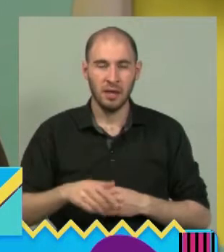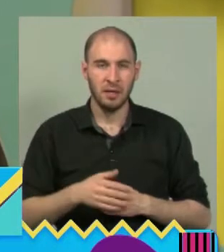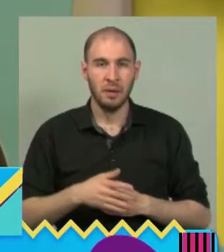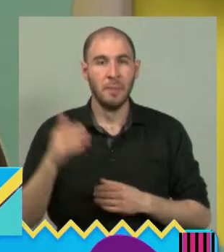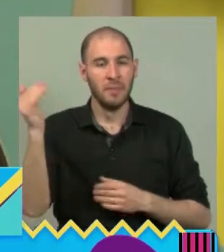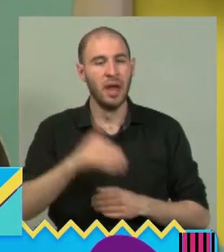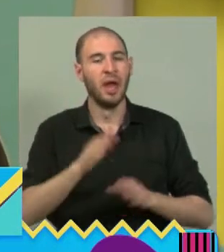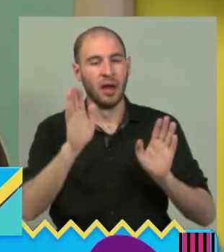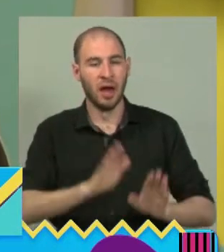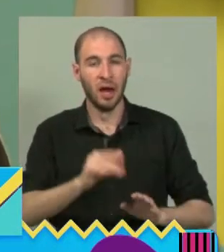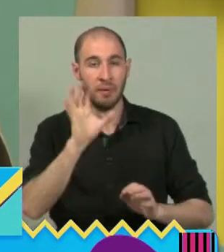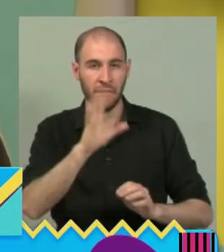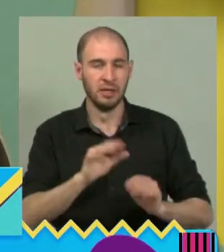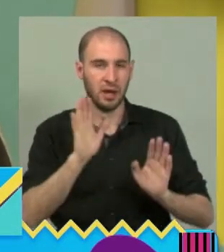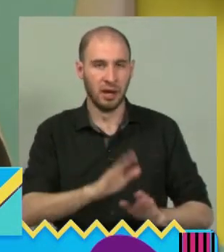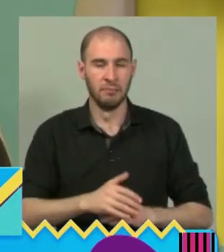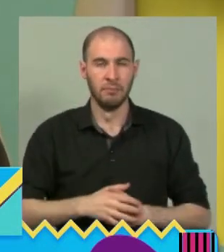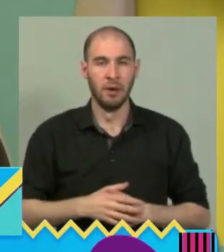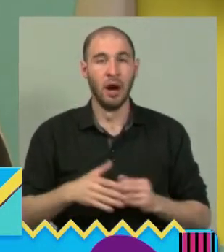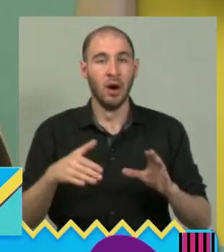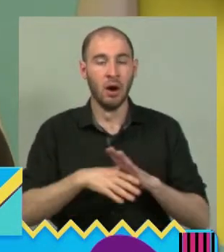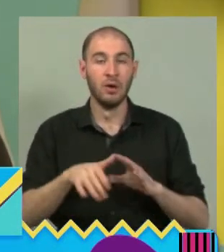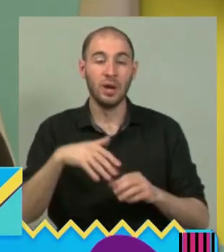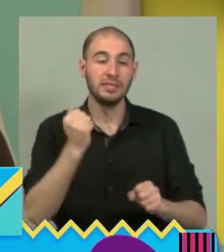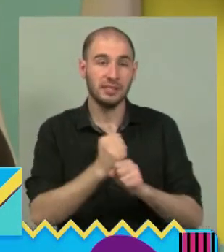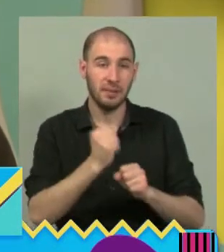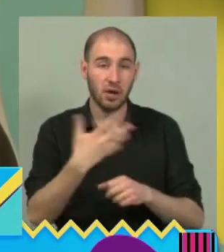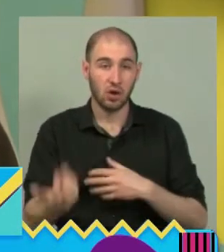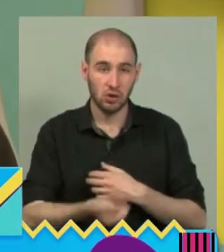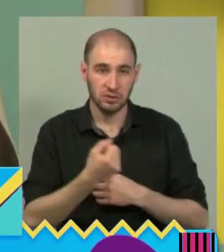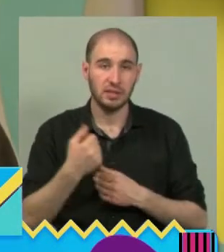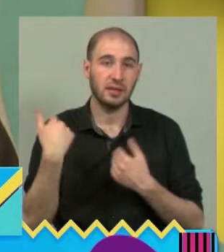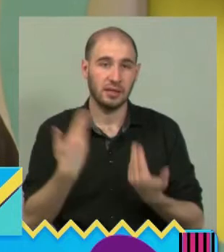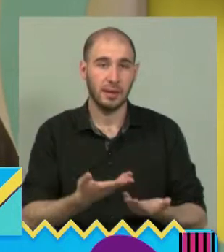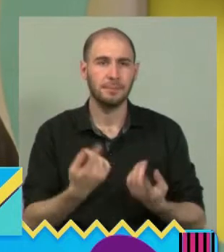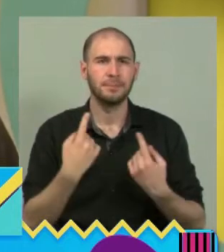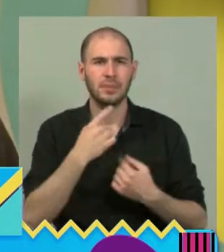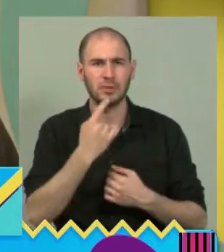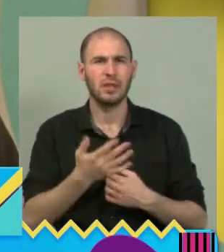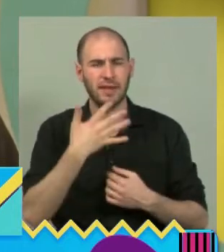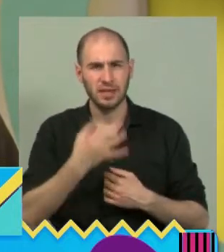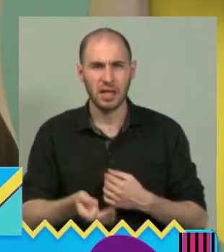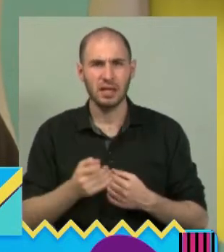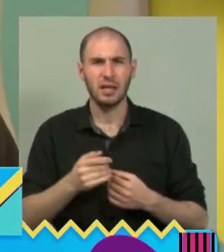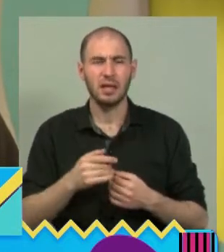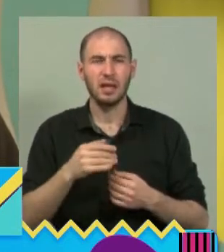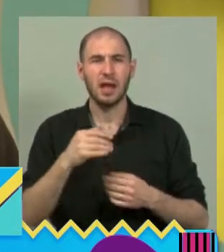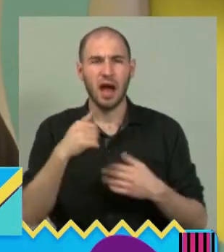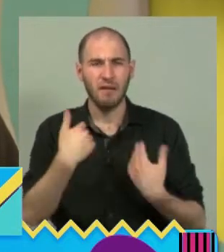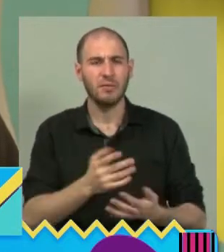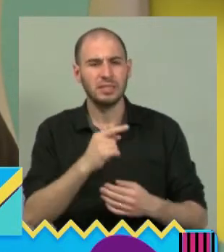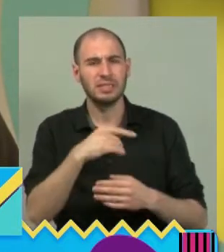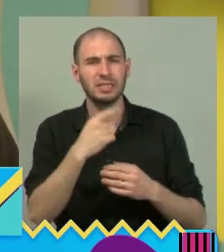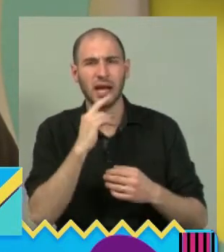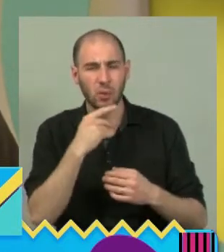a instalarse en las provincias es justamente las fuentes de trabajo que pueden llegar a traer. Quiero saber si realmente movió la aguja en San